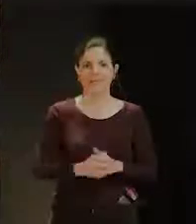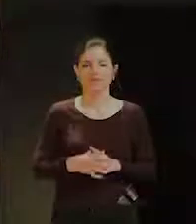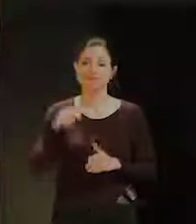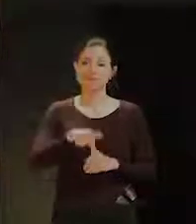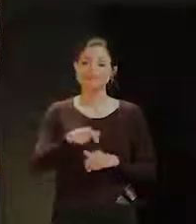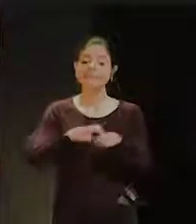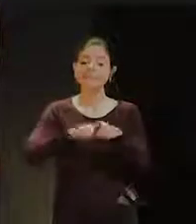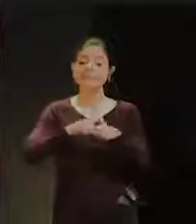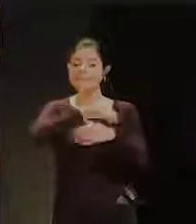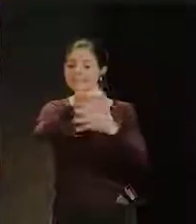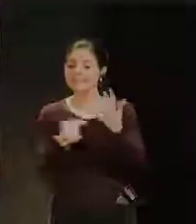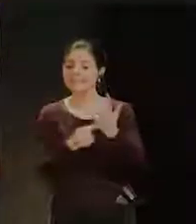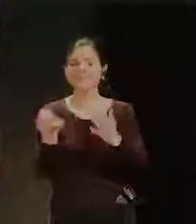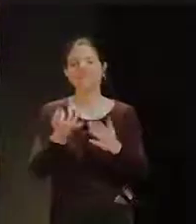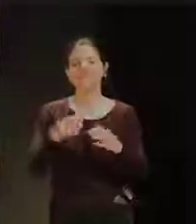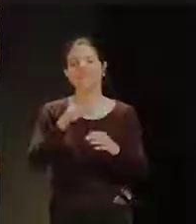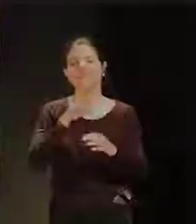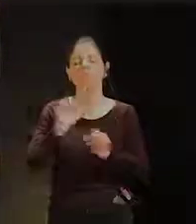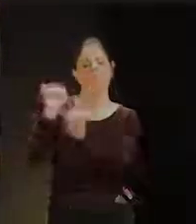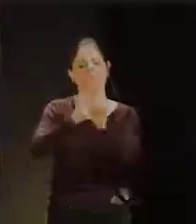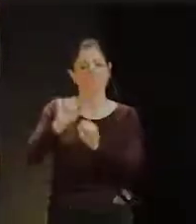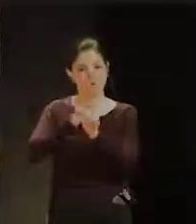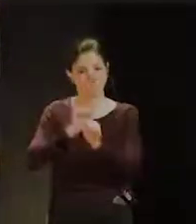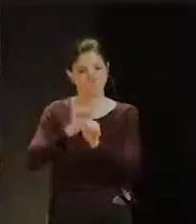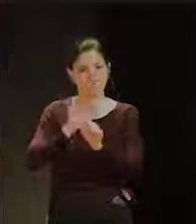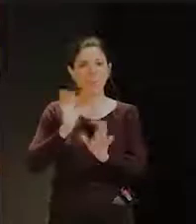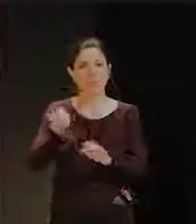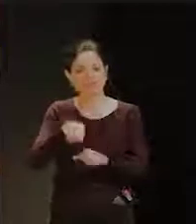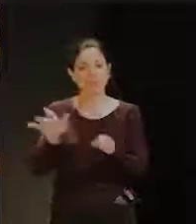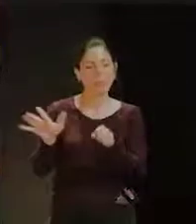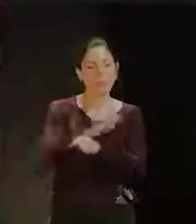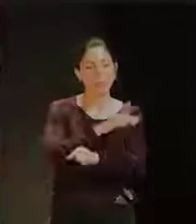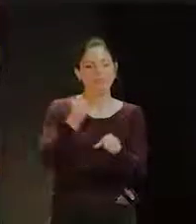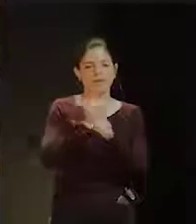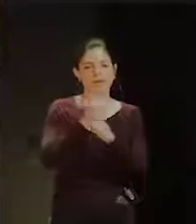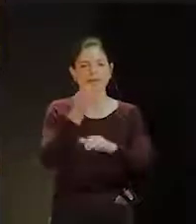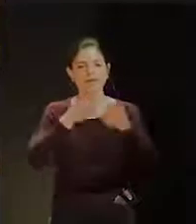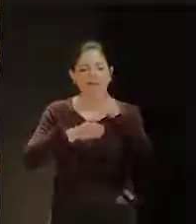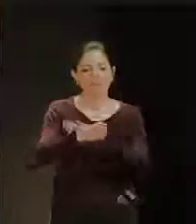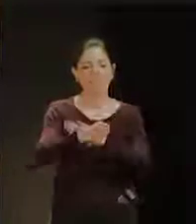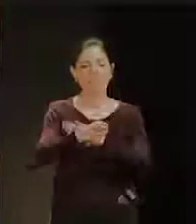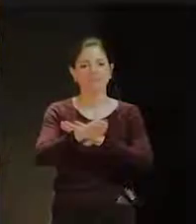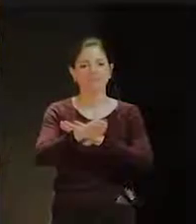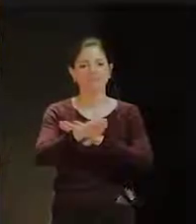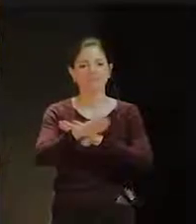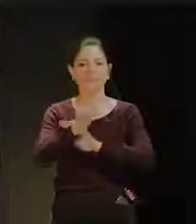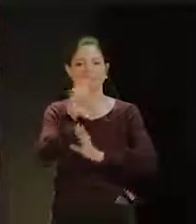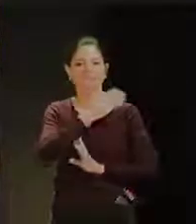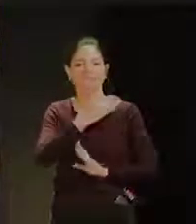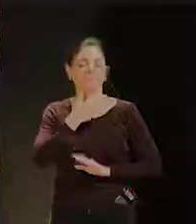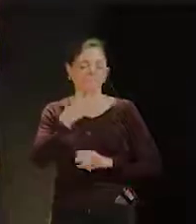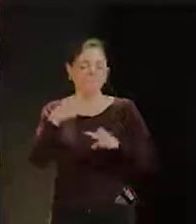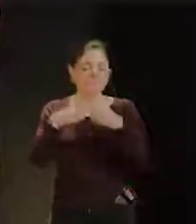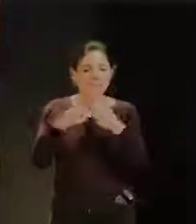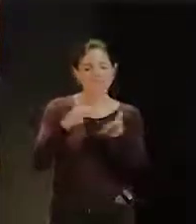son características que se denominan protegidas. También cubre empleo, acceso a bienes y